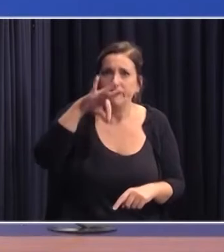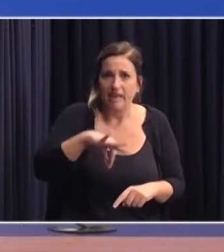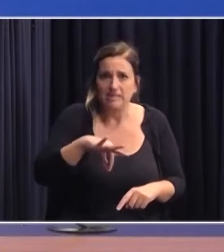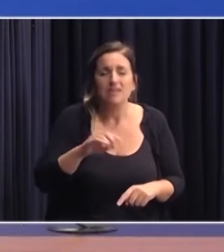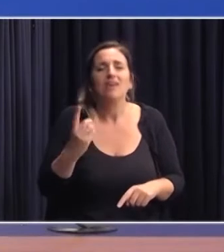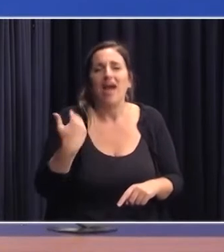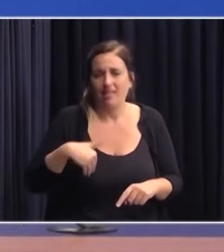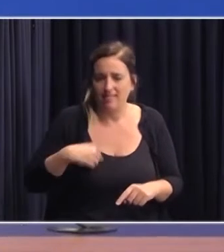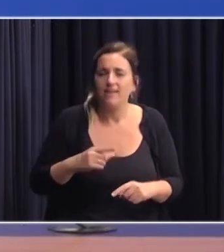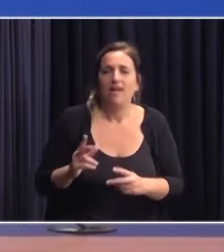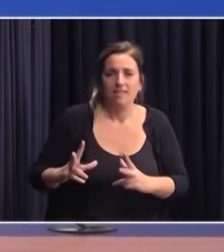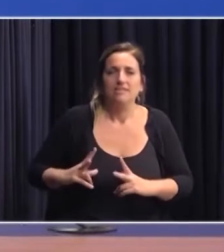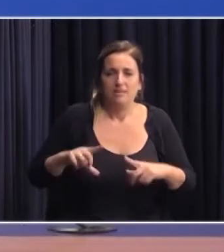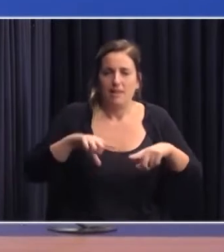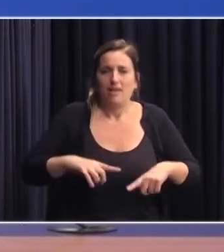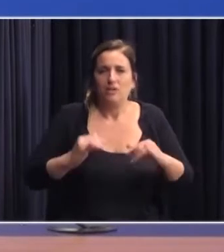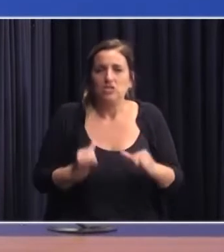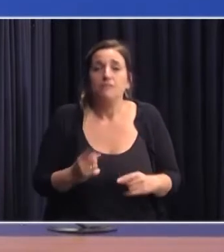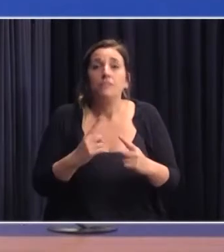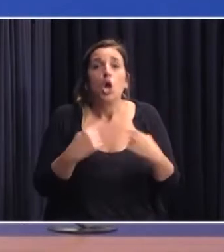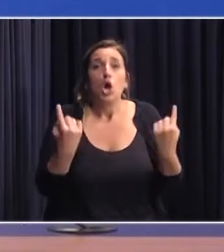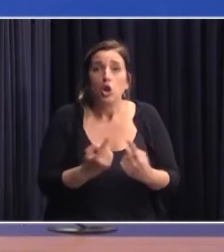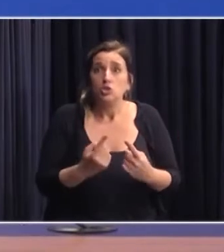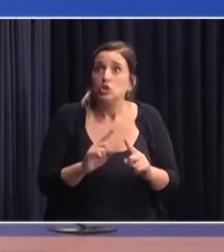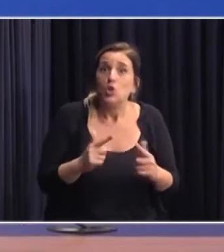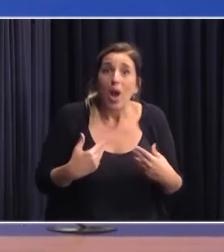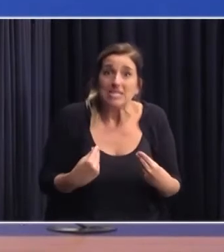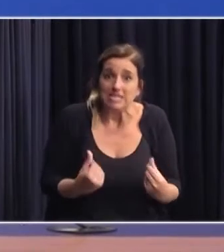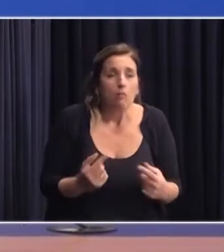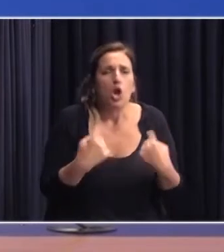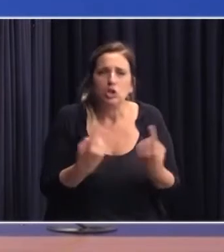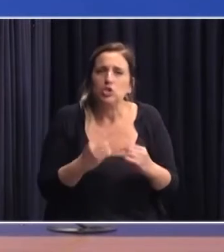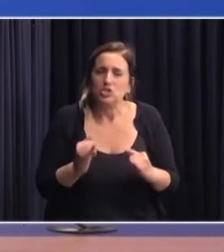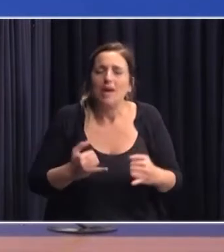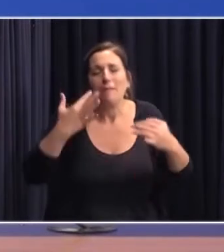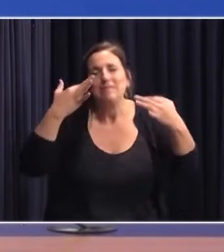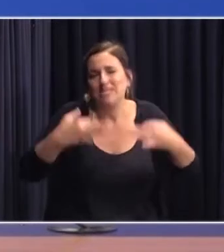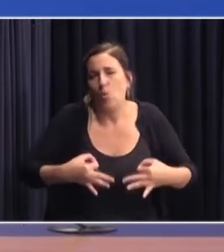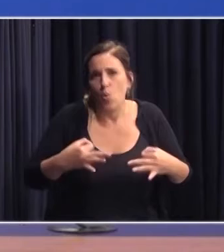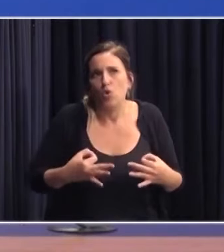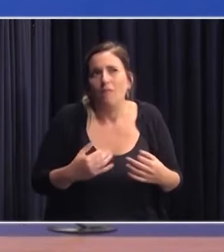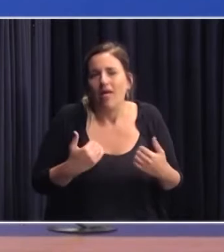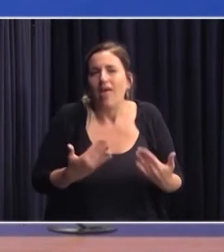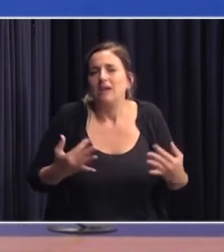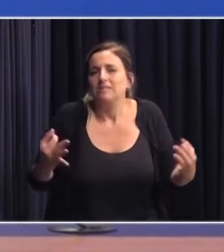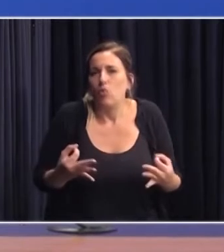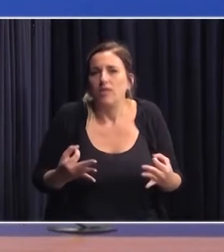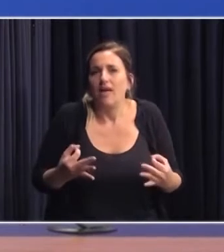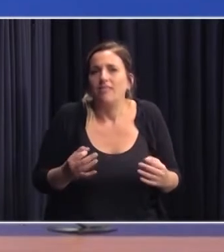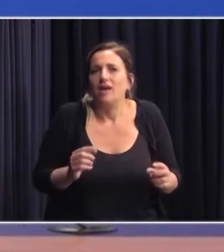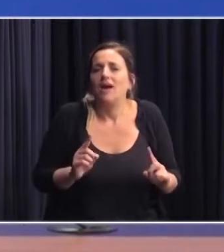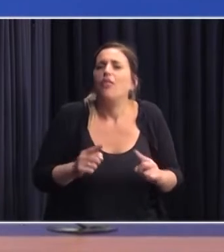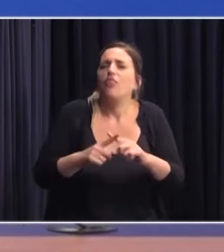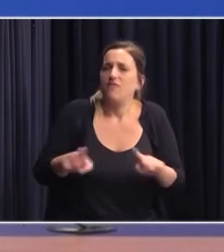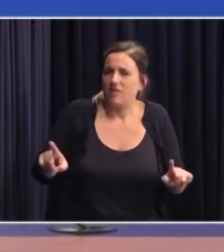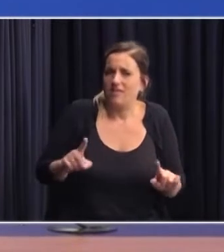argentinas me acota el ministro nosotros en una actitud de nuestro punto de vista más garantista no vamos a proceder